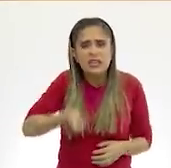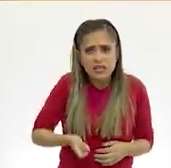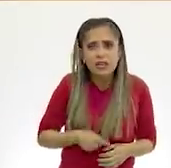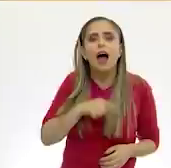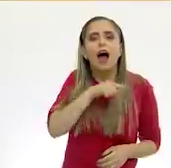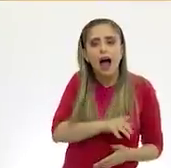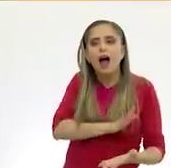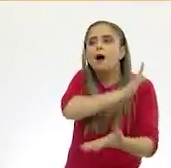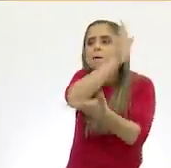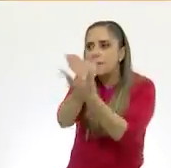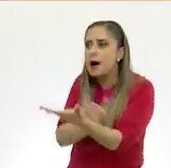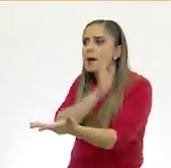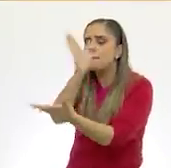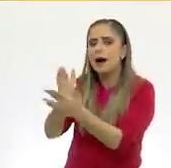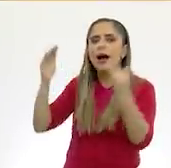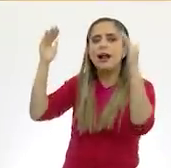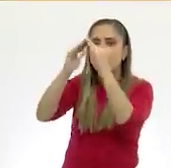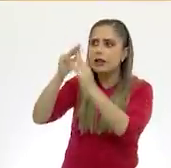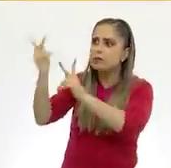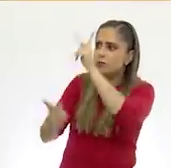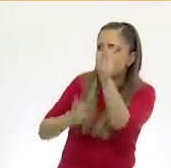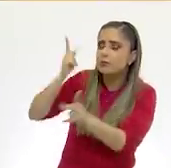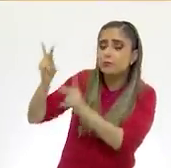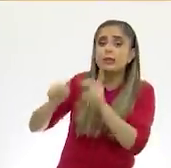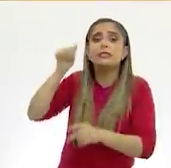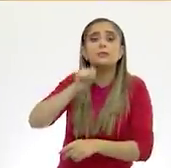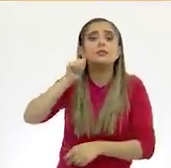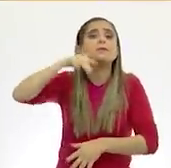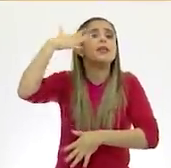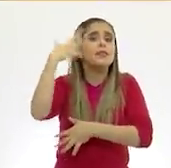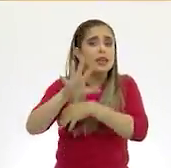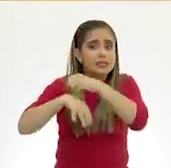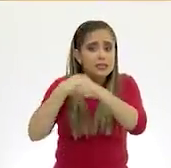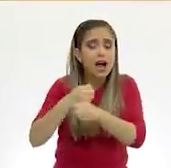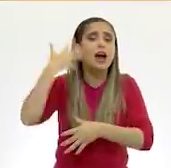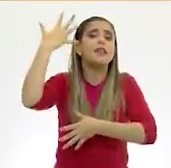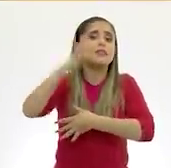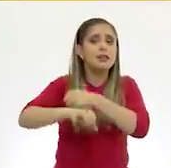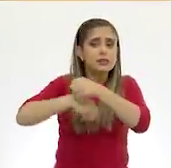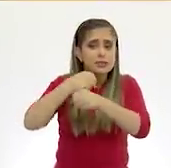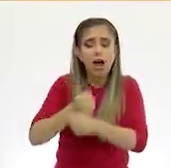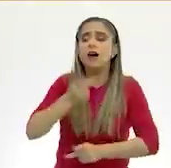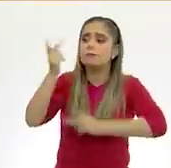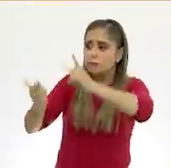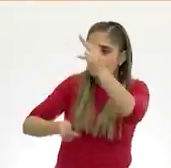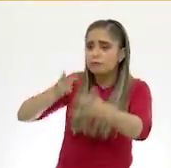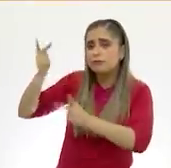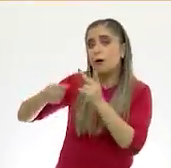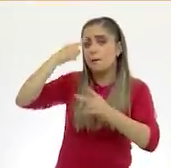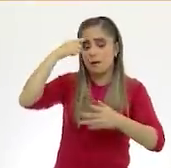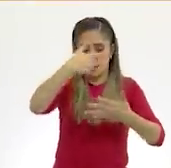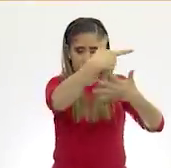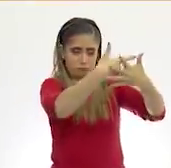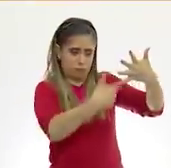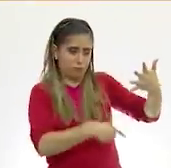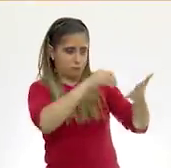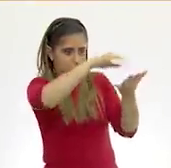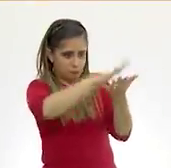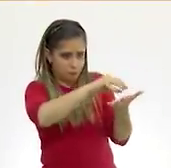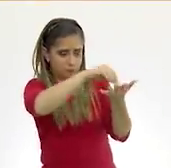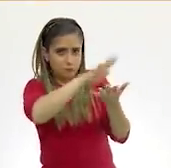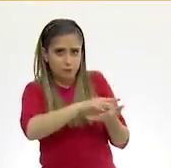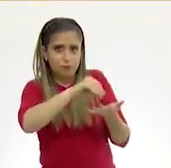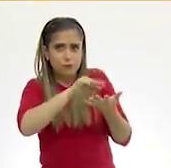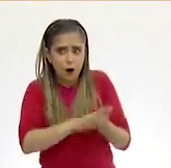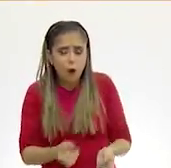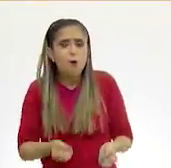vivienda cada 10 años, si no me recuerdo, con la finalidad de analizar y actualizar datos sobre la población de